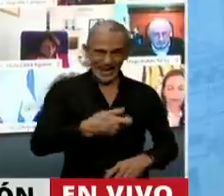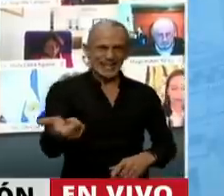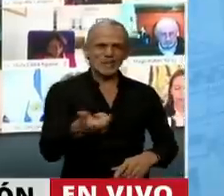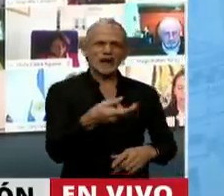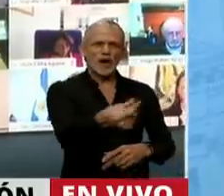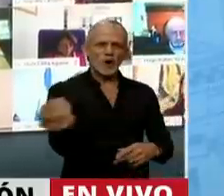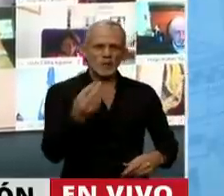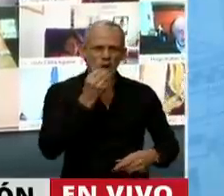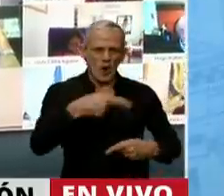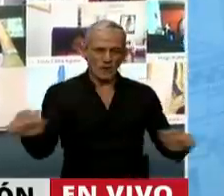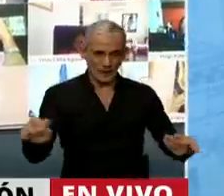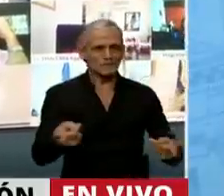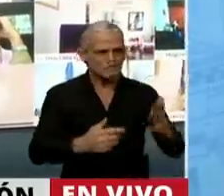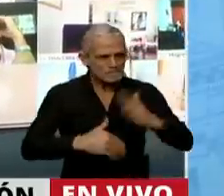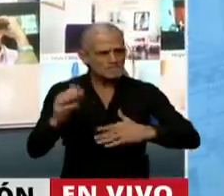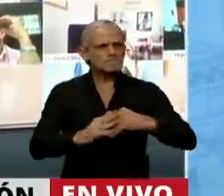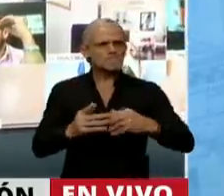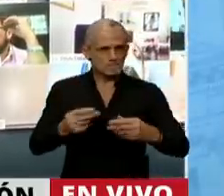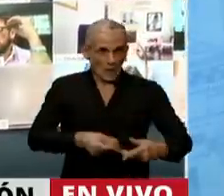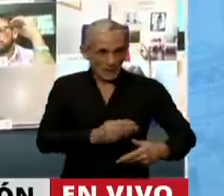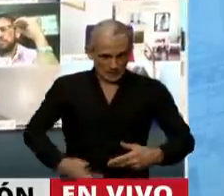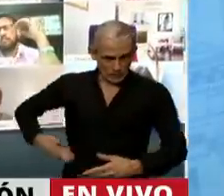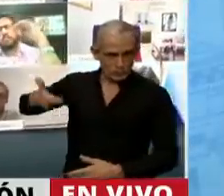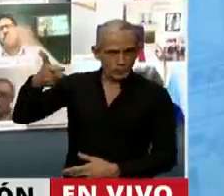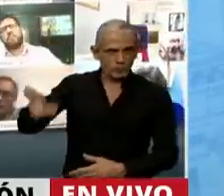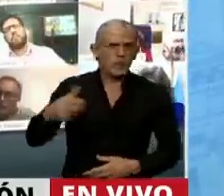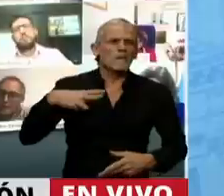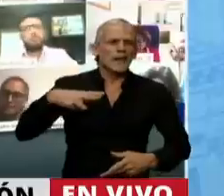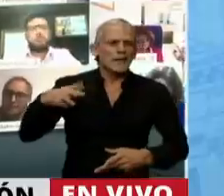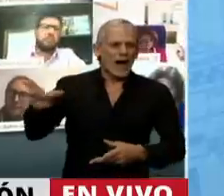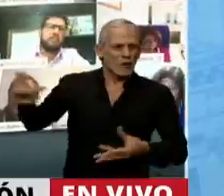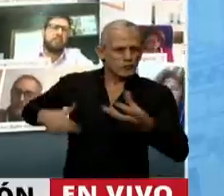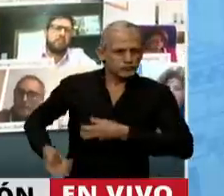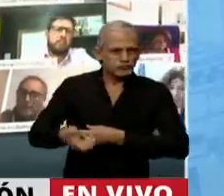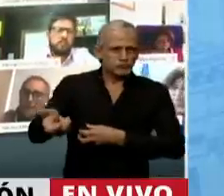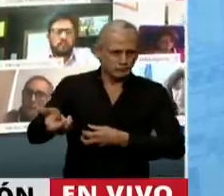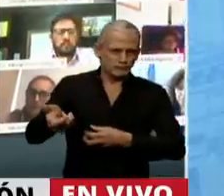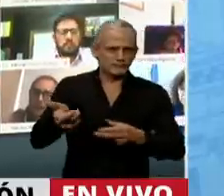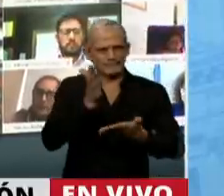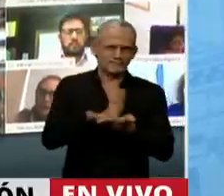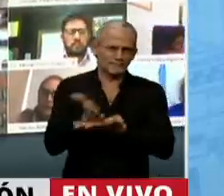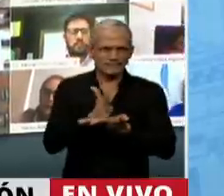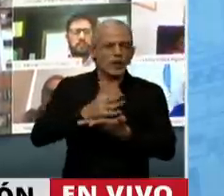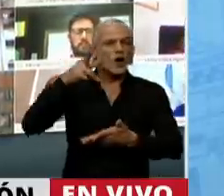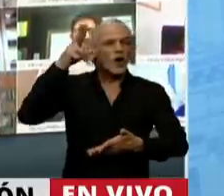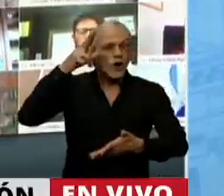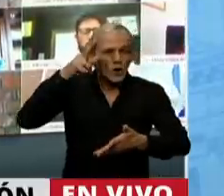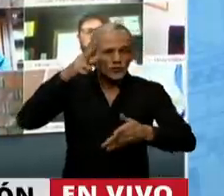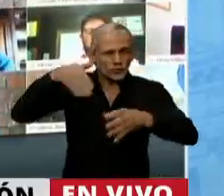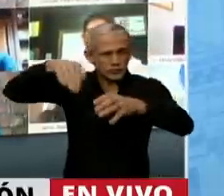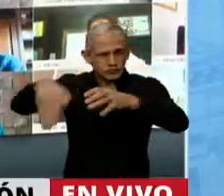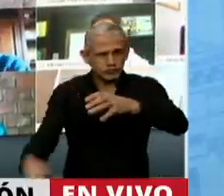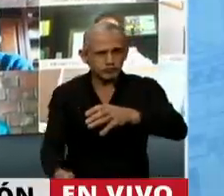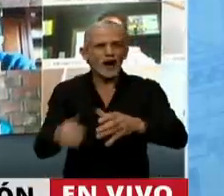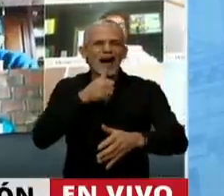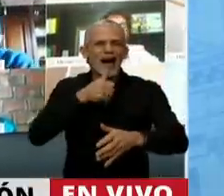Hizo y construyó con inversión privada, en una gestión público-privada, 8 pozos de agua